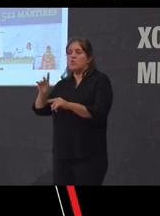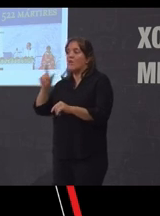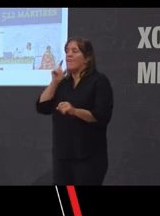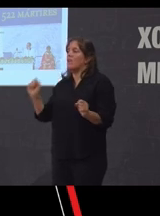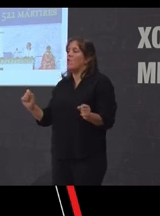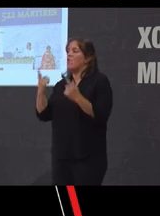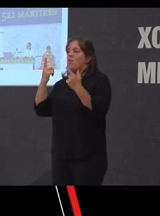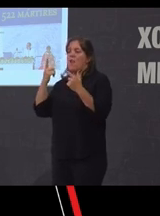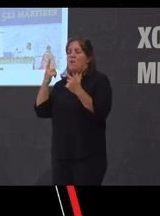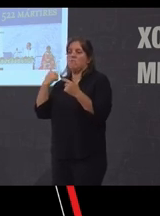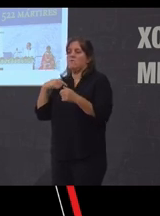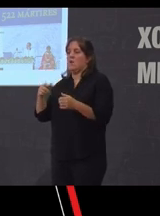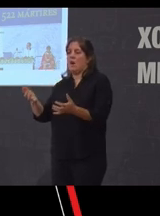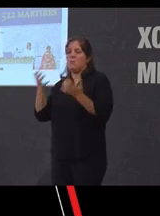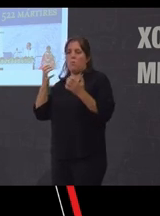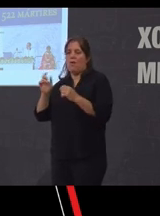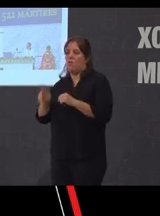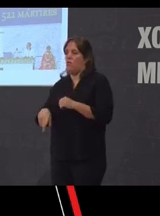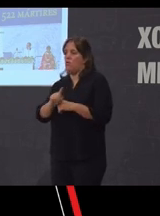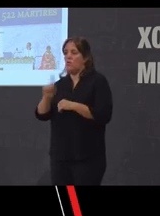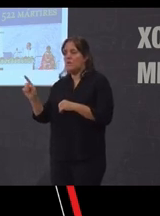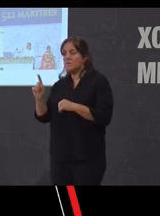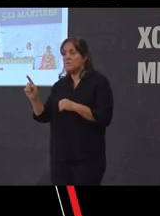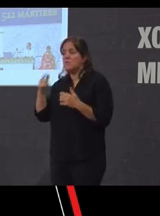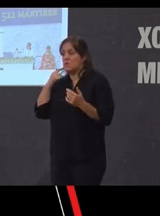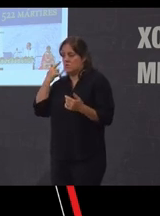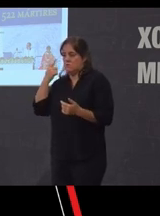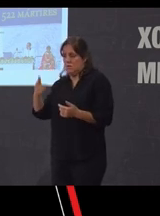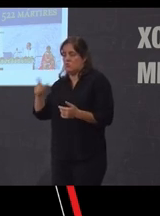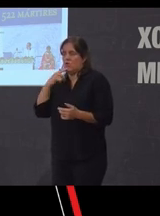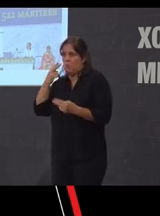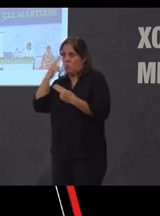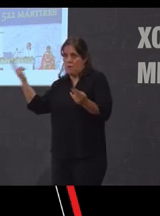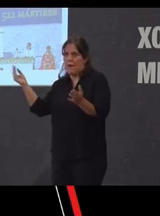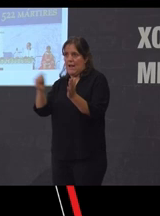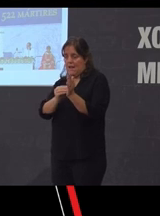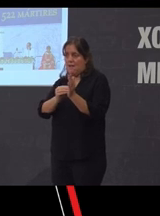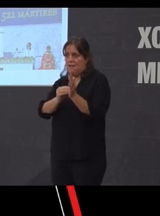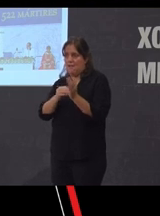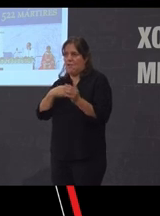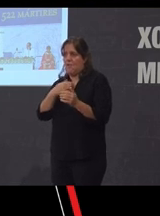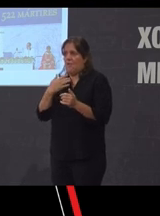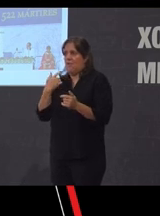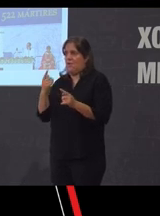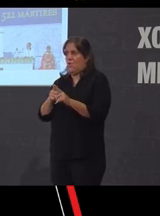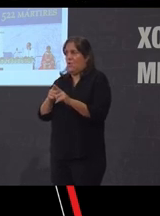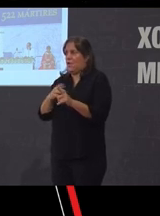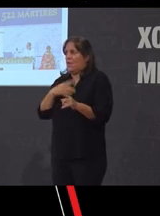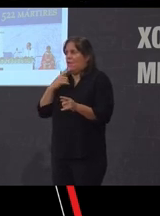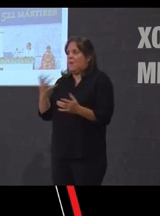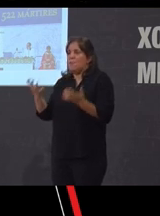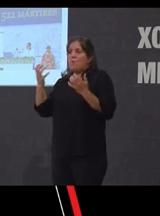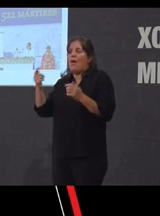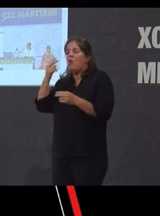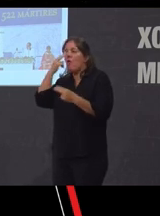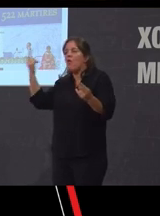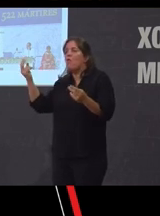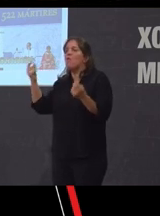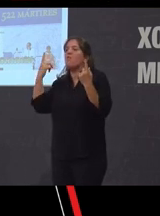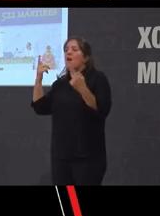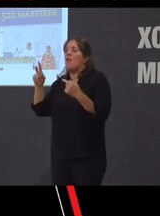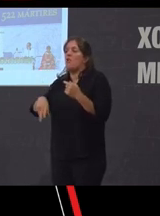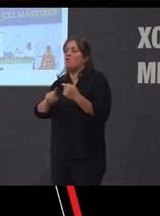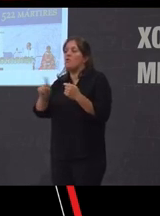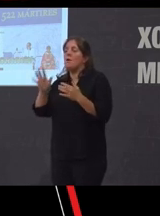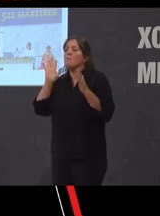oficialmente, non foi, pero sabemos que iso está, e chegouse a publicar. Non saiu aprobado oficialmente, porque para o réximen